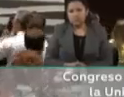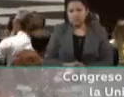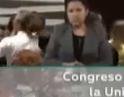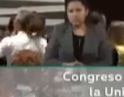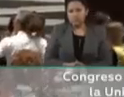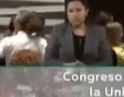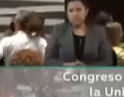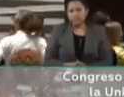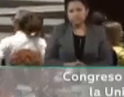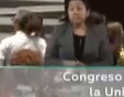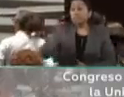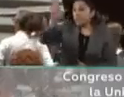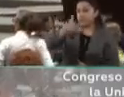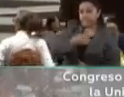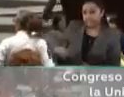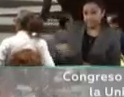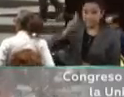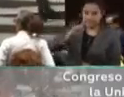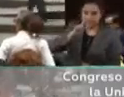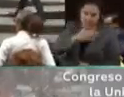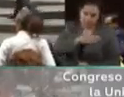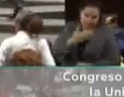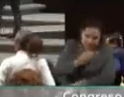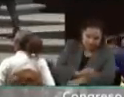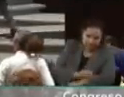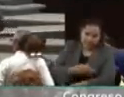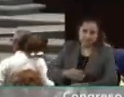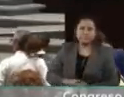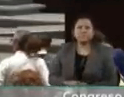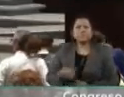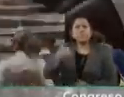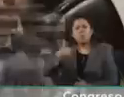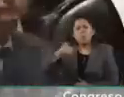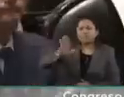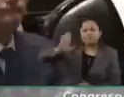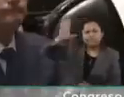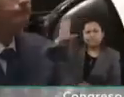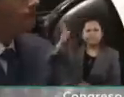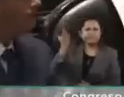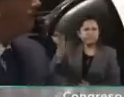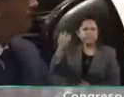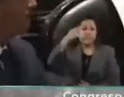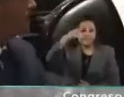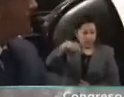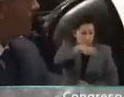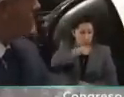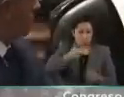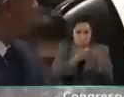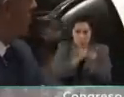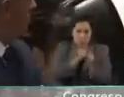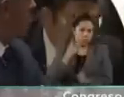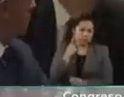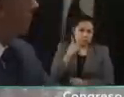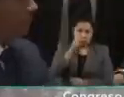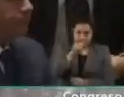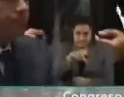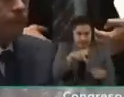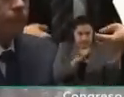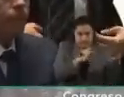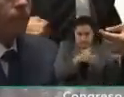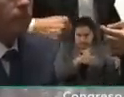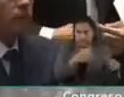87. Sí, Presidenta, buenas tardes. Con el objeto de que, a nombre del Grupo Parlamentario del Partido Acción Nacional,